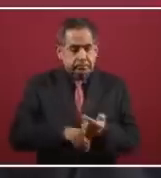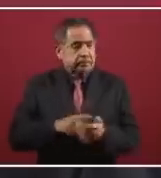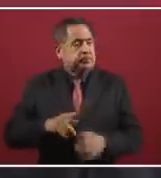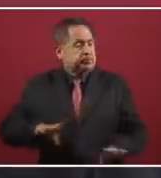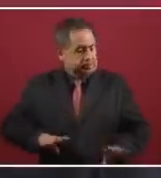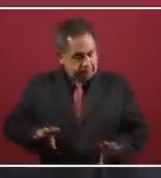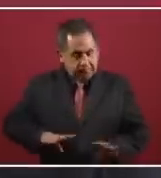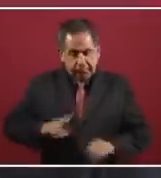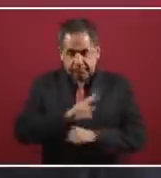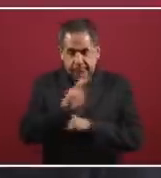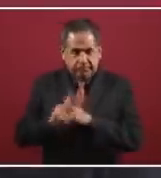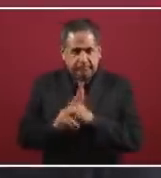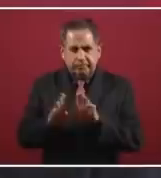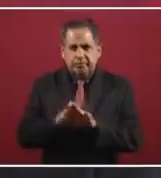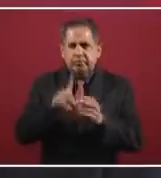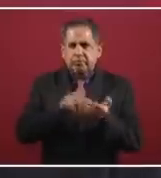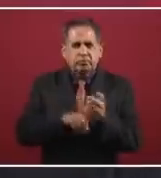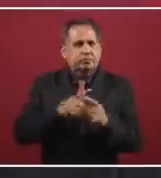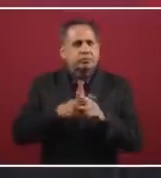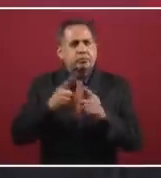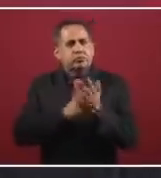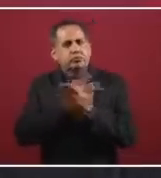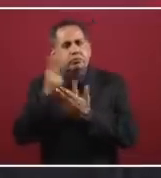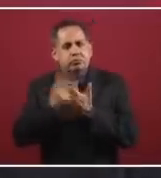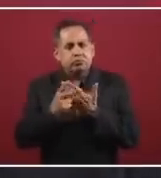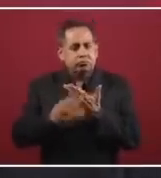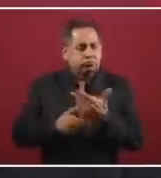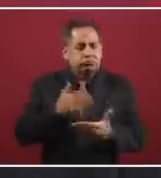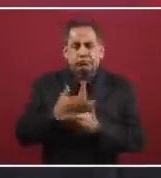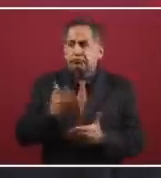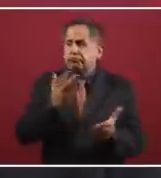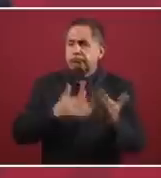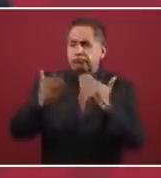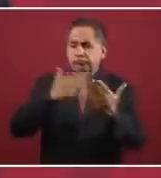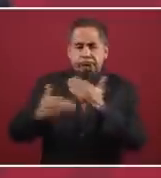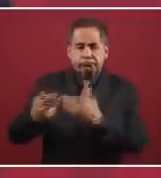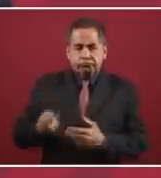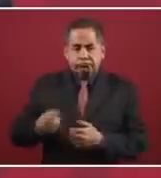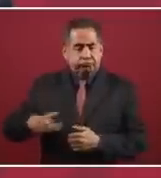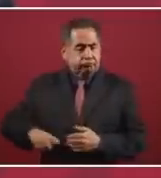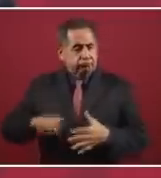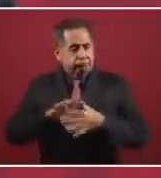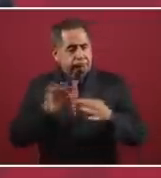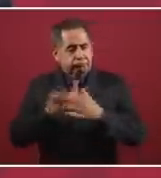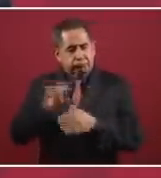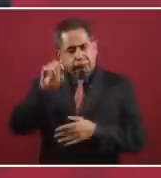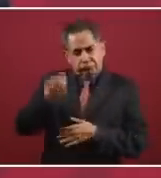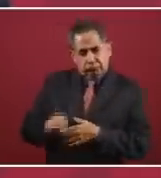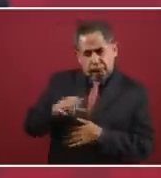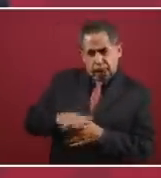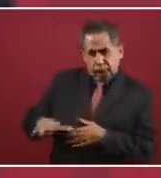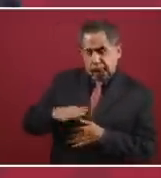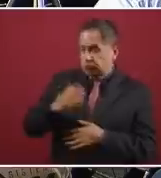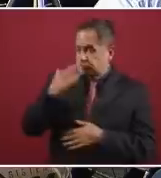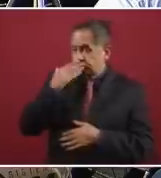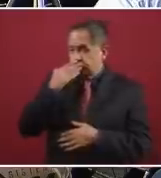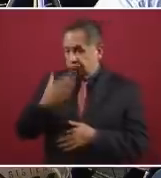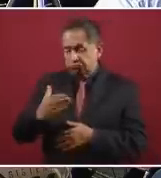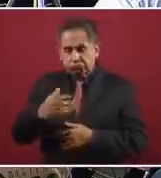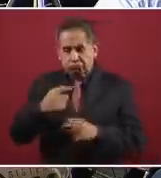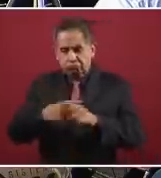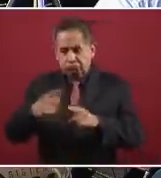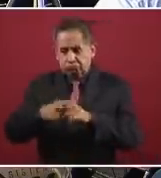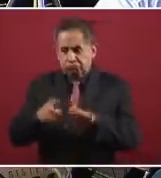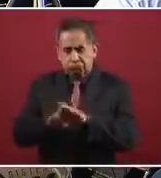país, sobre todo en los programas de desarrollo que tiene este gobierno en el sureste y en toda la República,